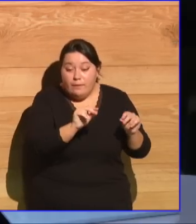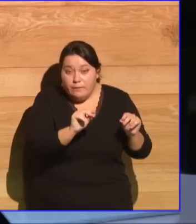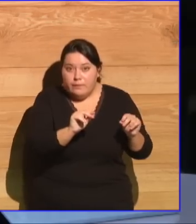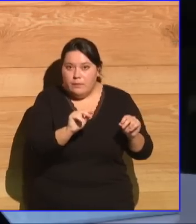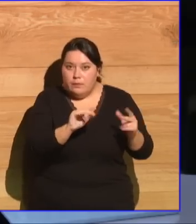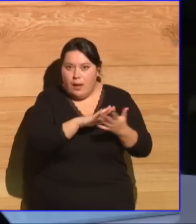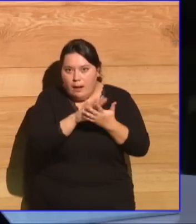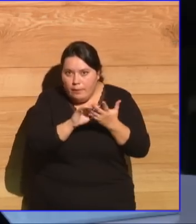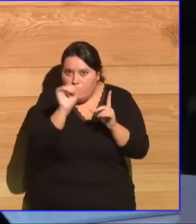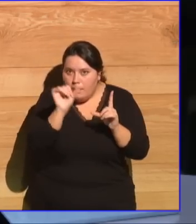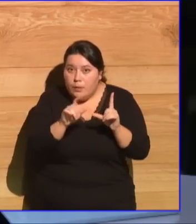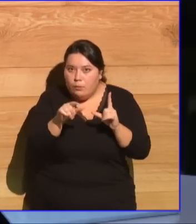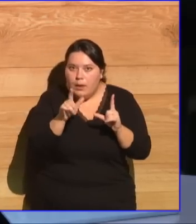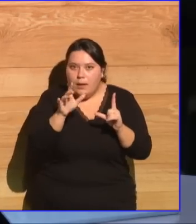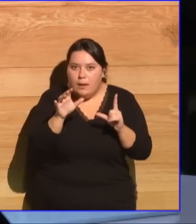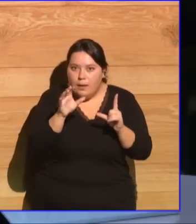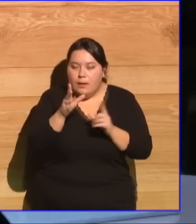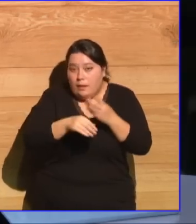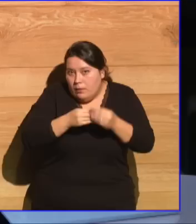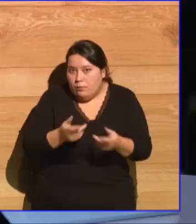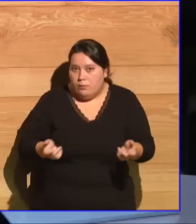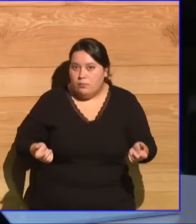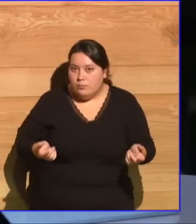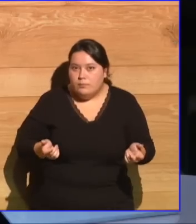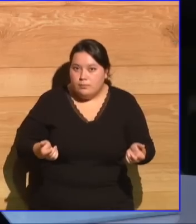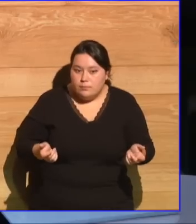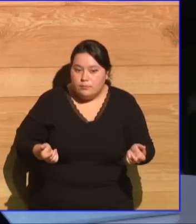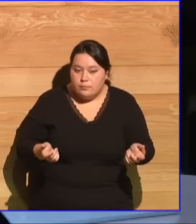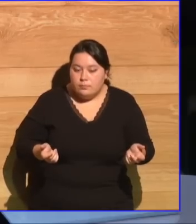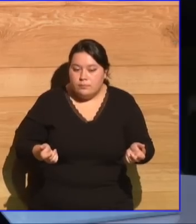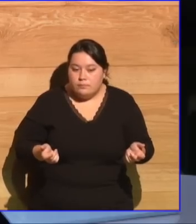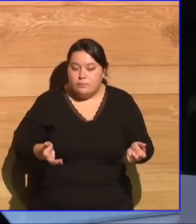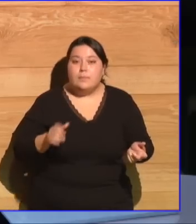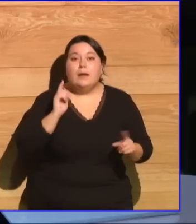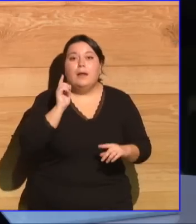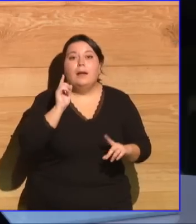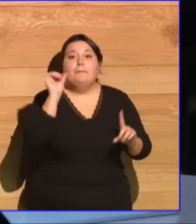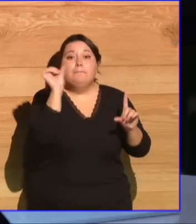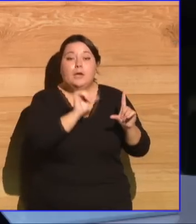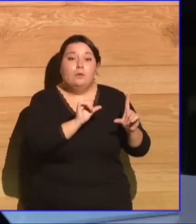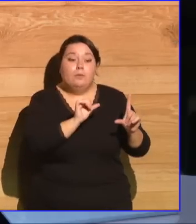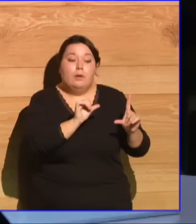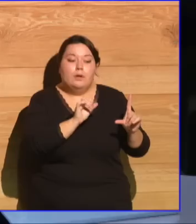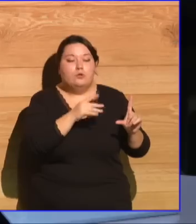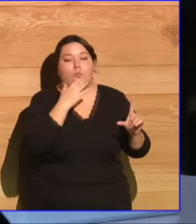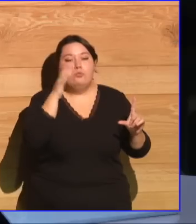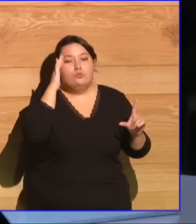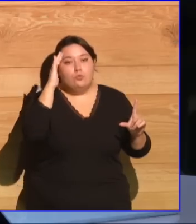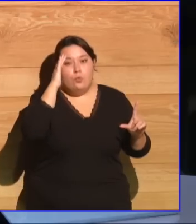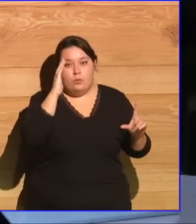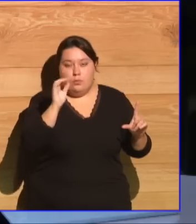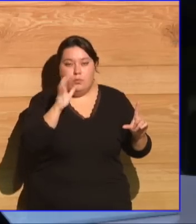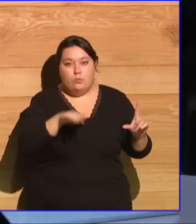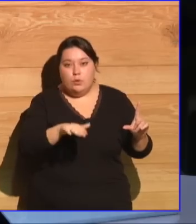la película que él hizo. La película de Spielberg es más un sueño a su manera, ¿no? El sueño de